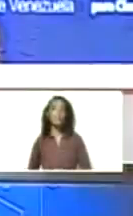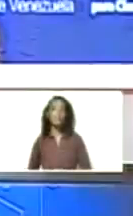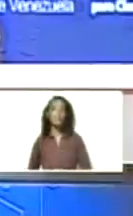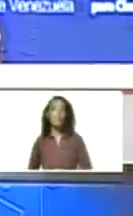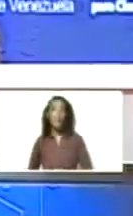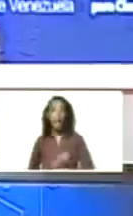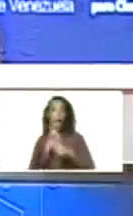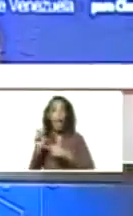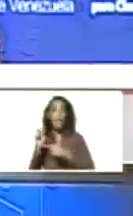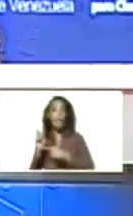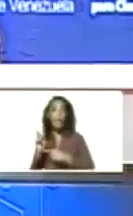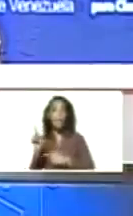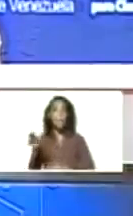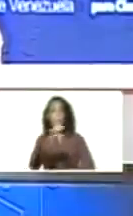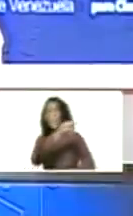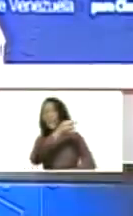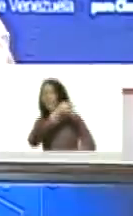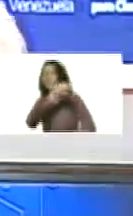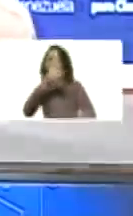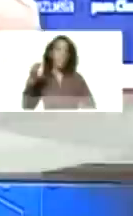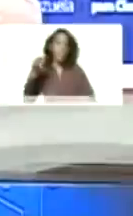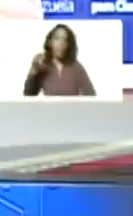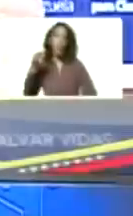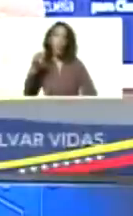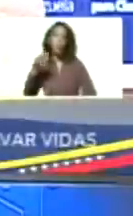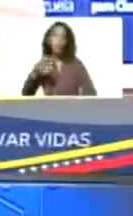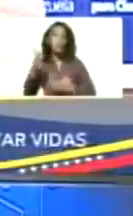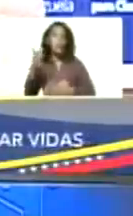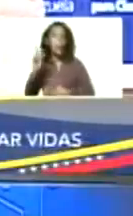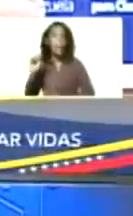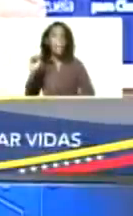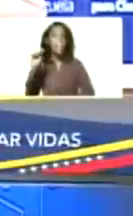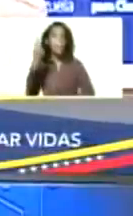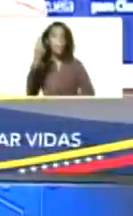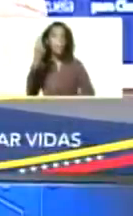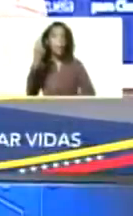es muy efectiva desde la primera